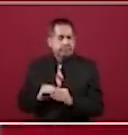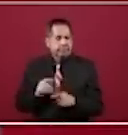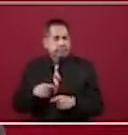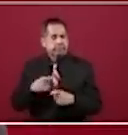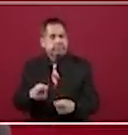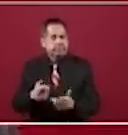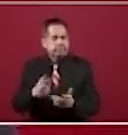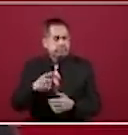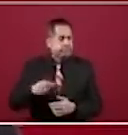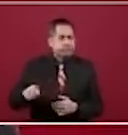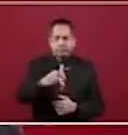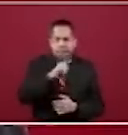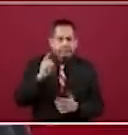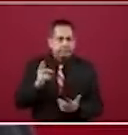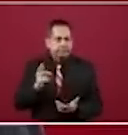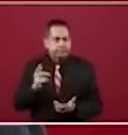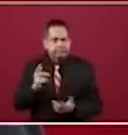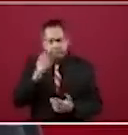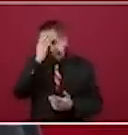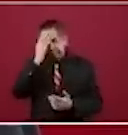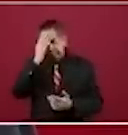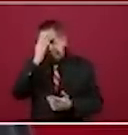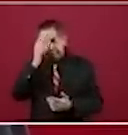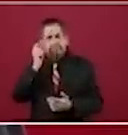para que se conozca,